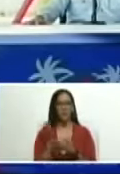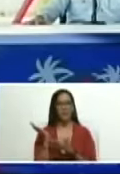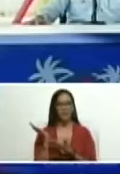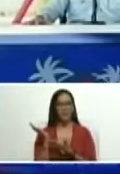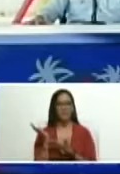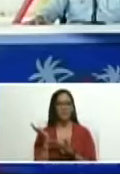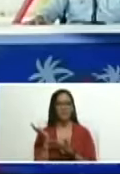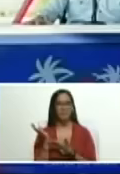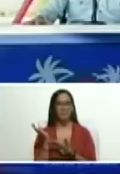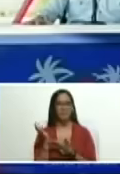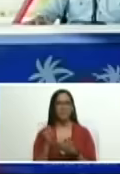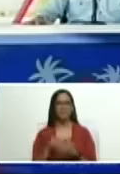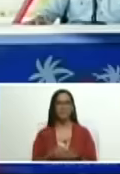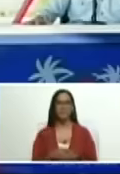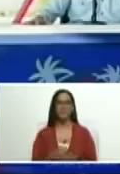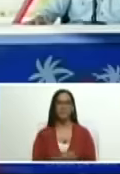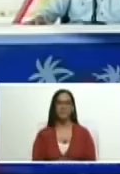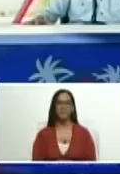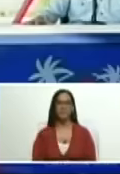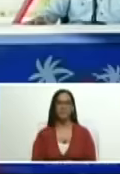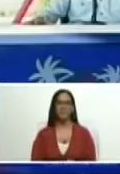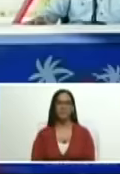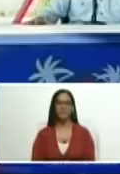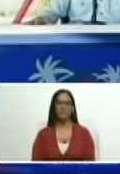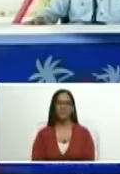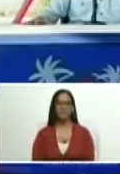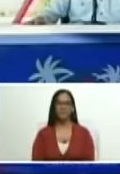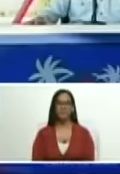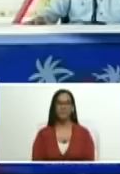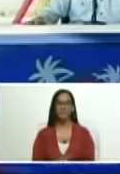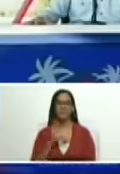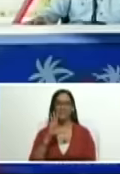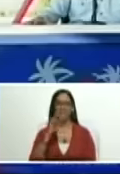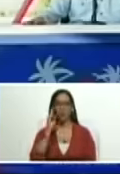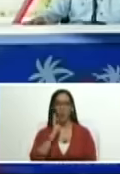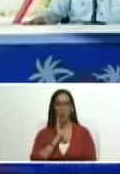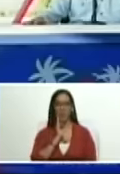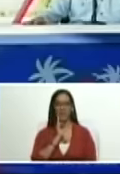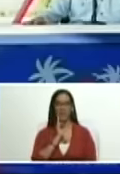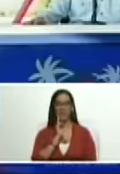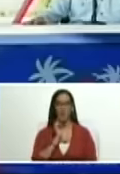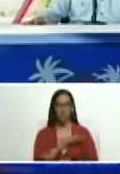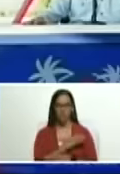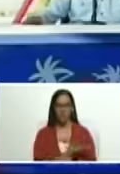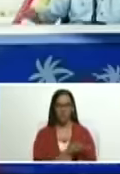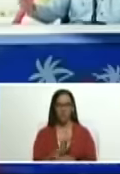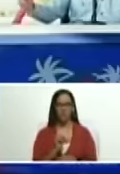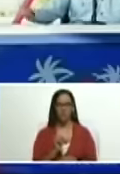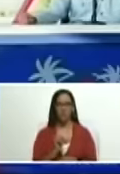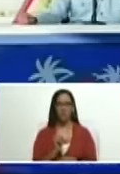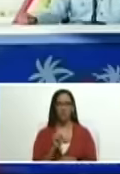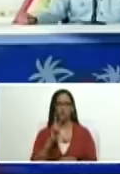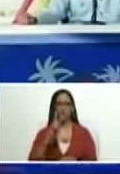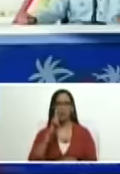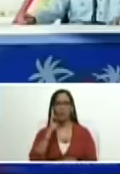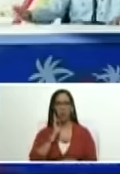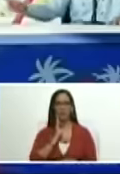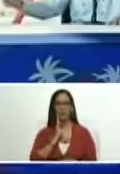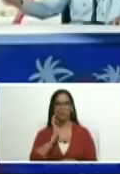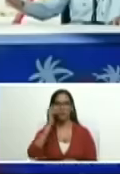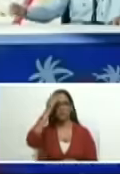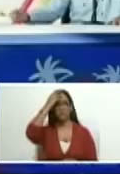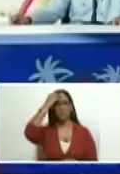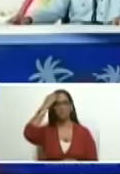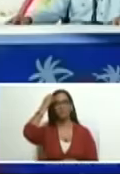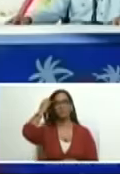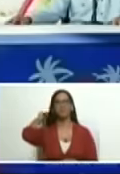Todo un fuerte, ¿verdad? 5 bolívares, un fuerte. No, ¿verdad? 2 bolívares.